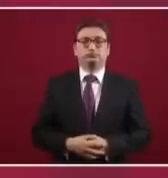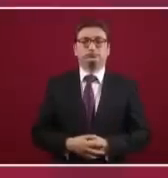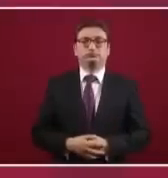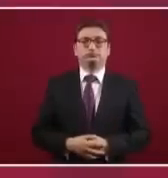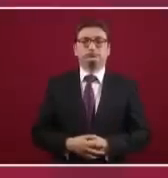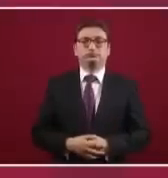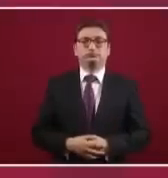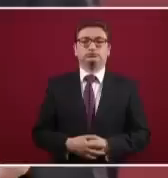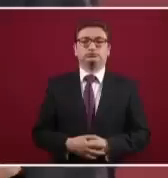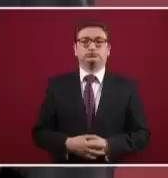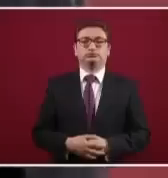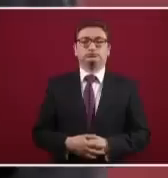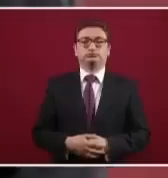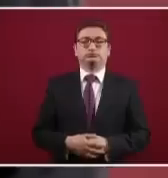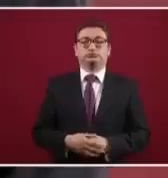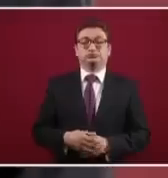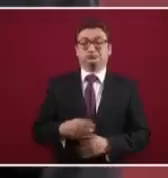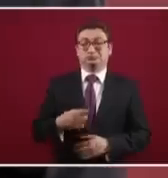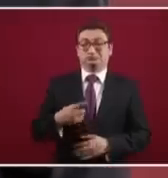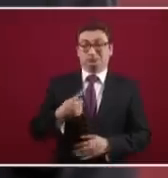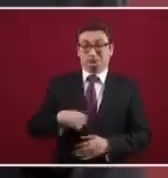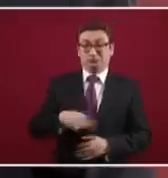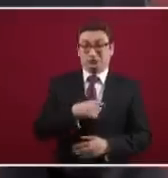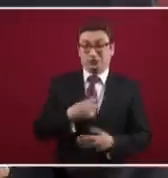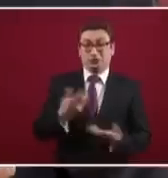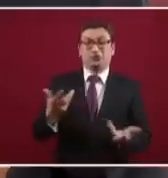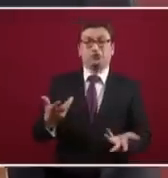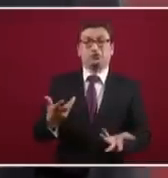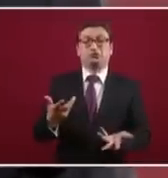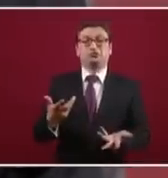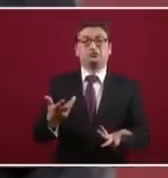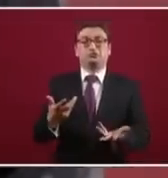nosotros, por principios, nunca